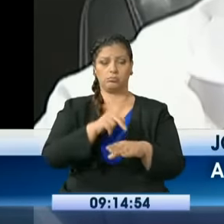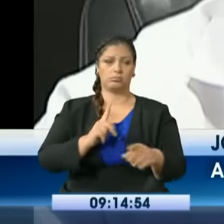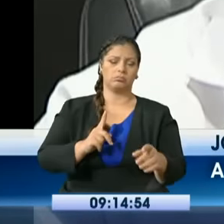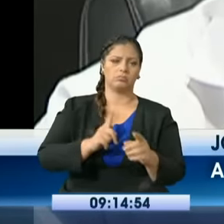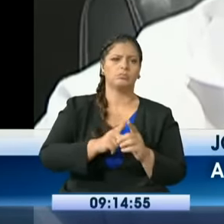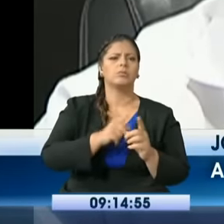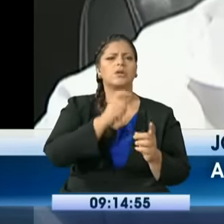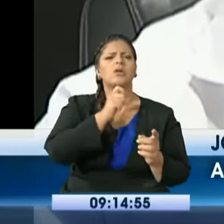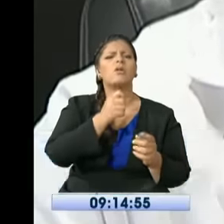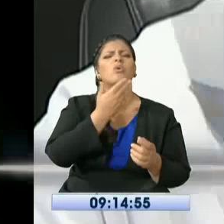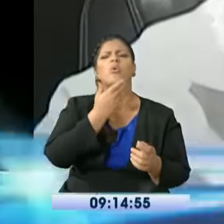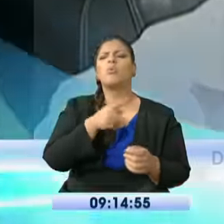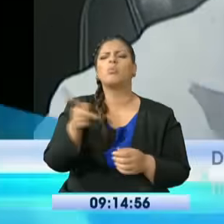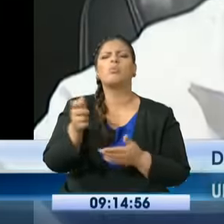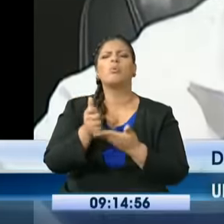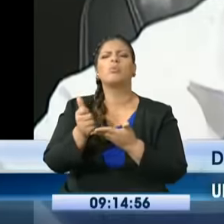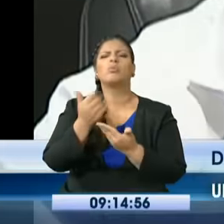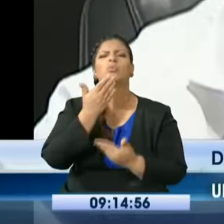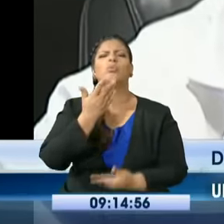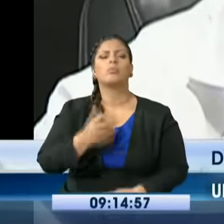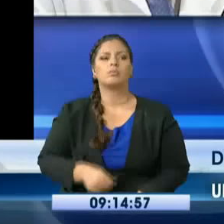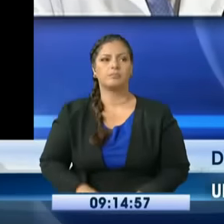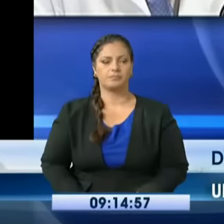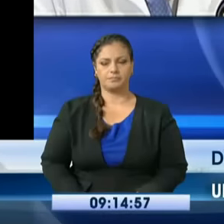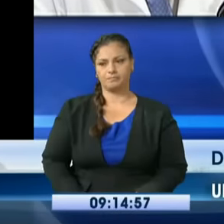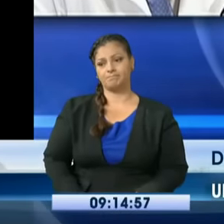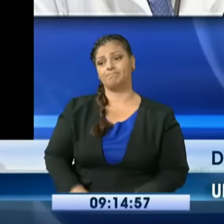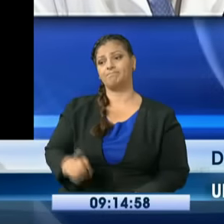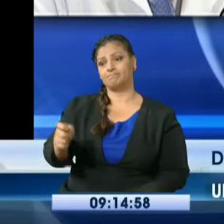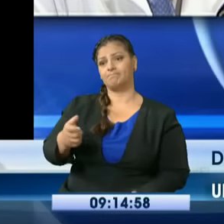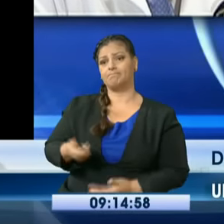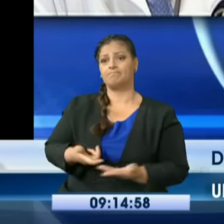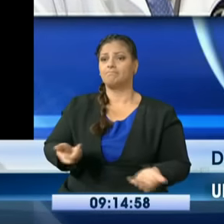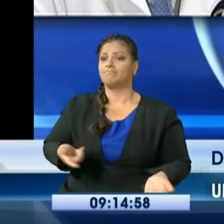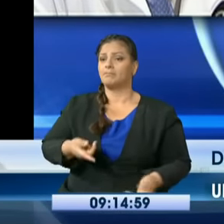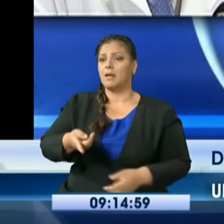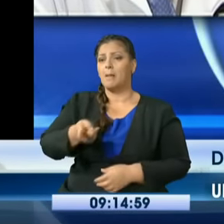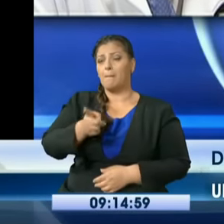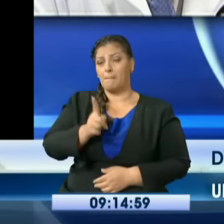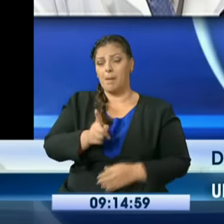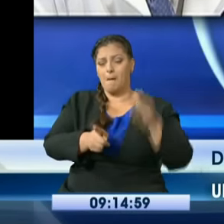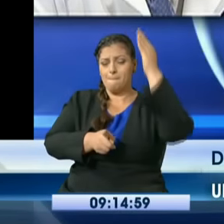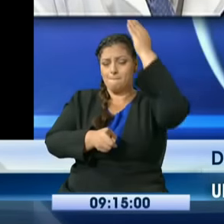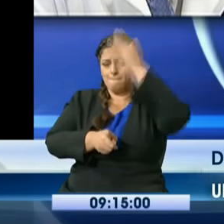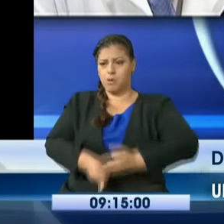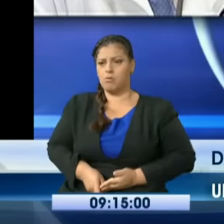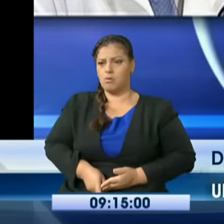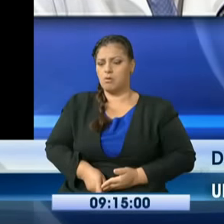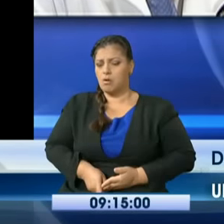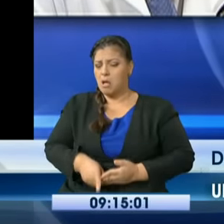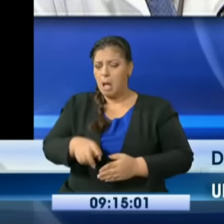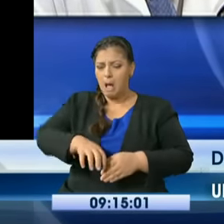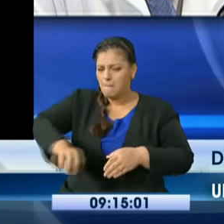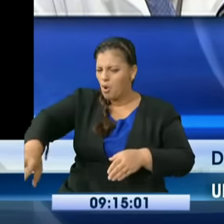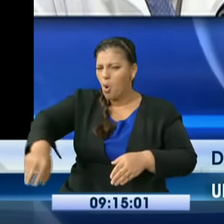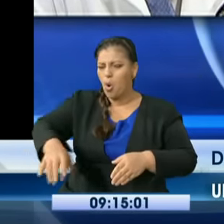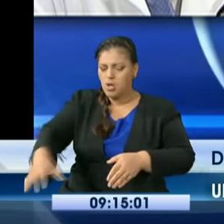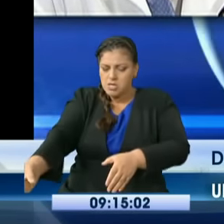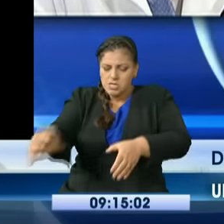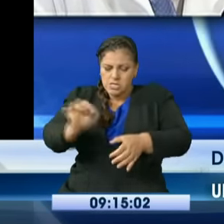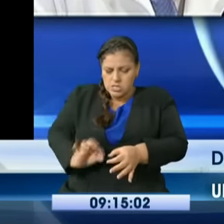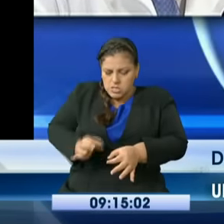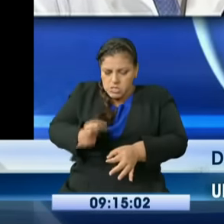vida recibir su terapia hormonal porque no existe trasplante de testículos ni injerto de testículos. ¿Qué se debe hacer